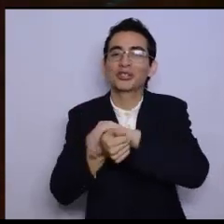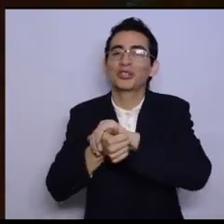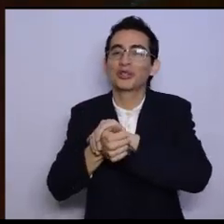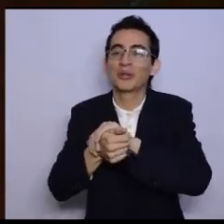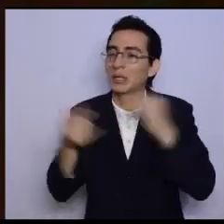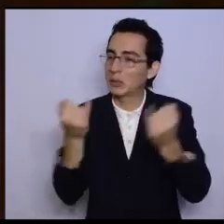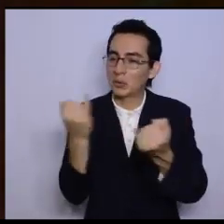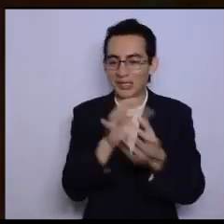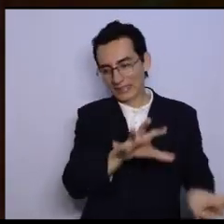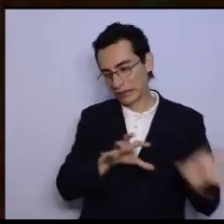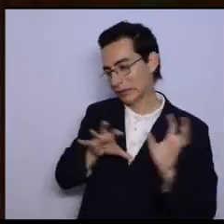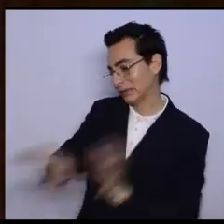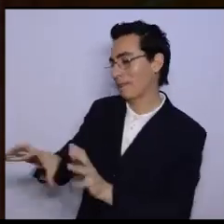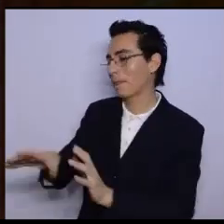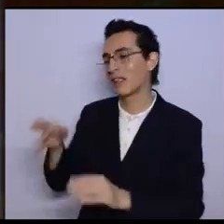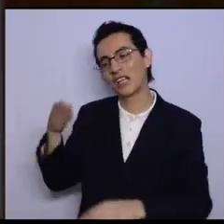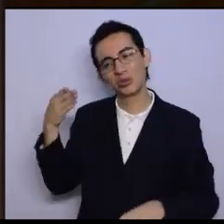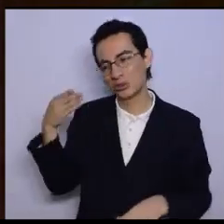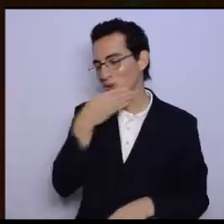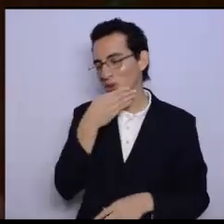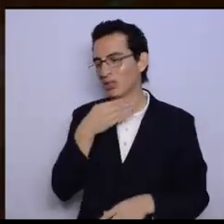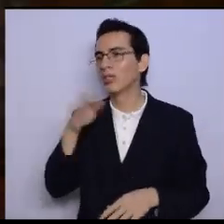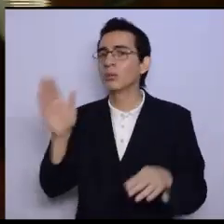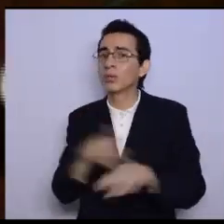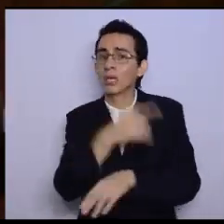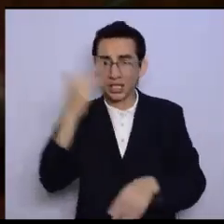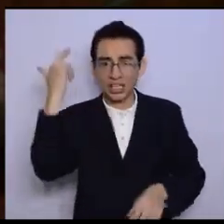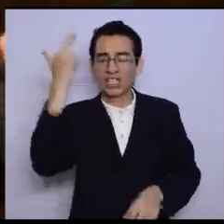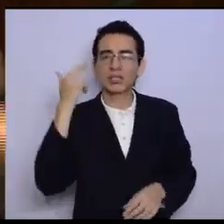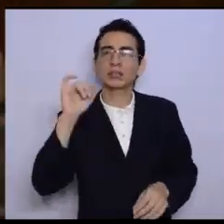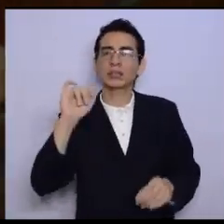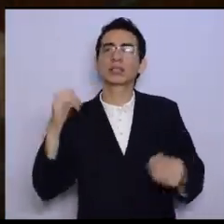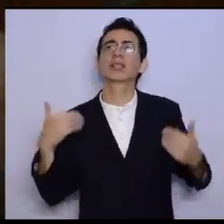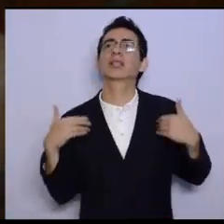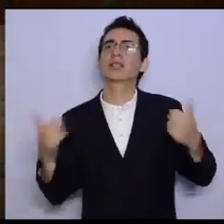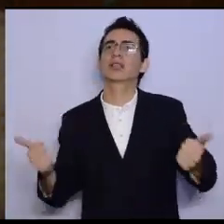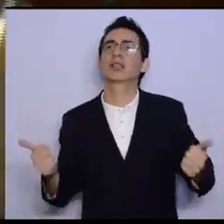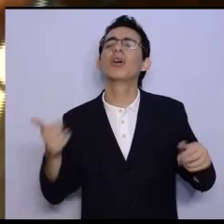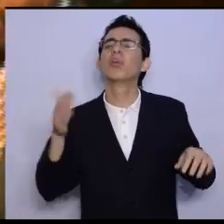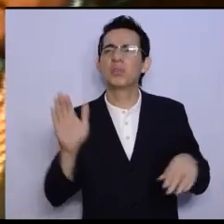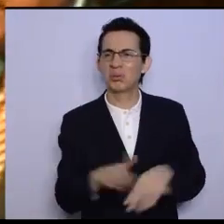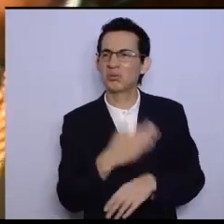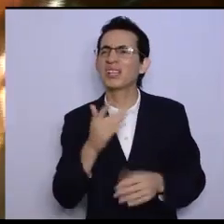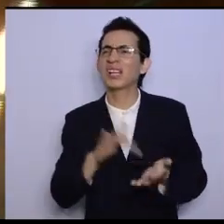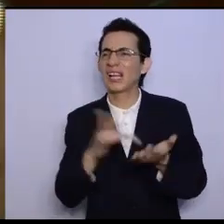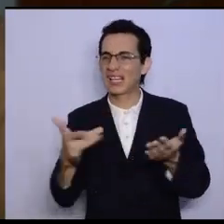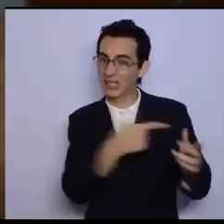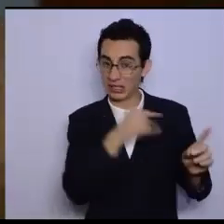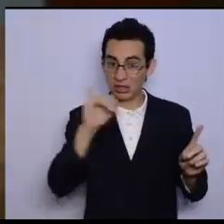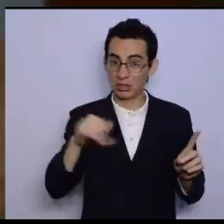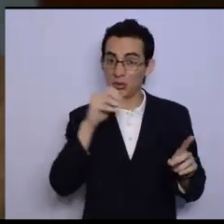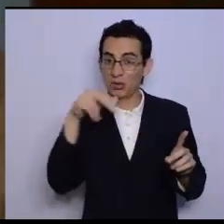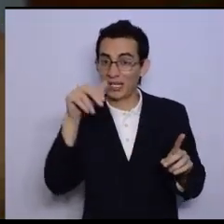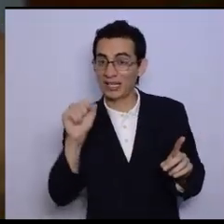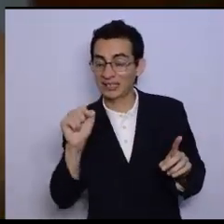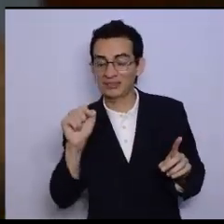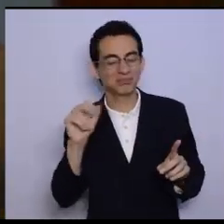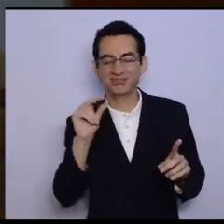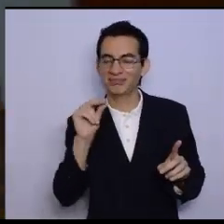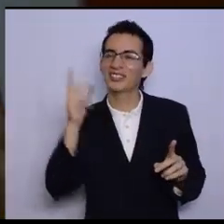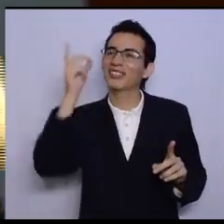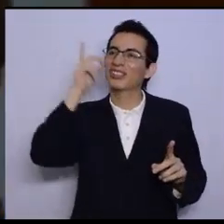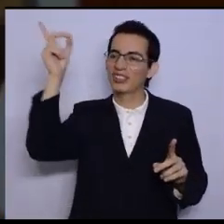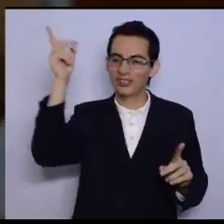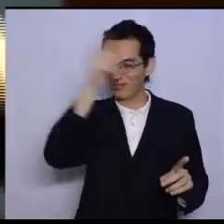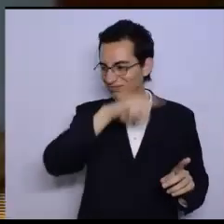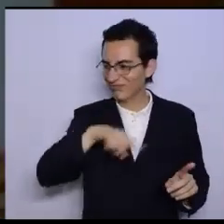todo mundo lo metieron porque era la convicción por la predicación de Jonás. Pero Jonás se enojó.